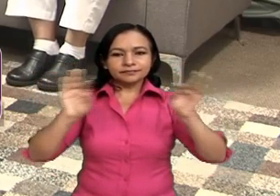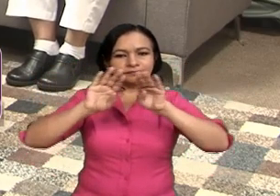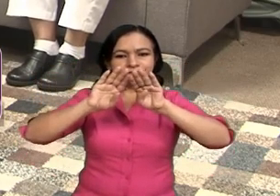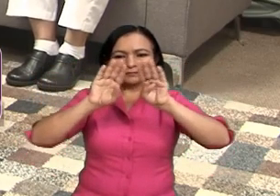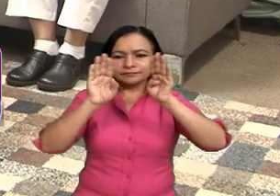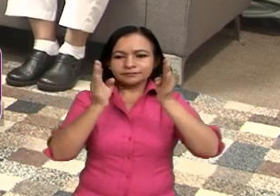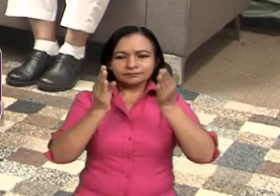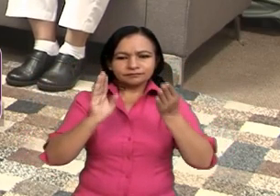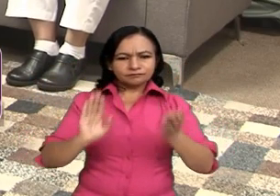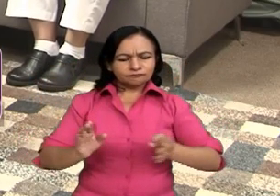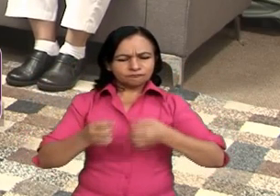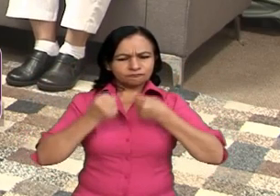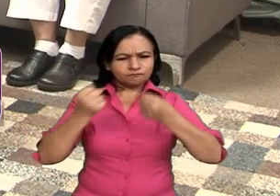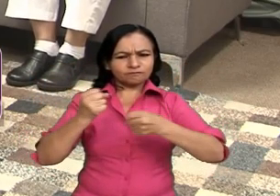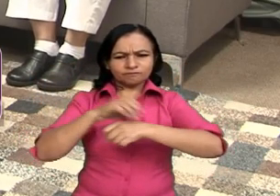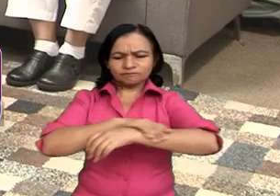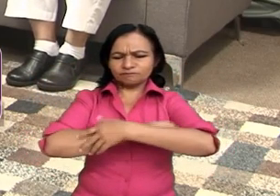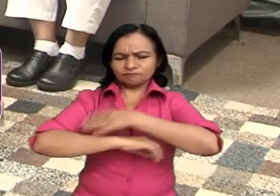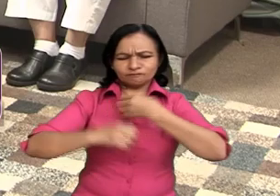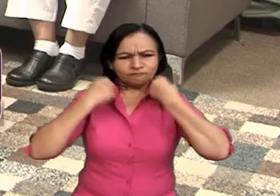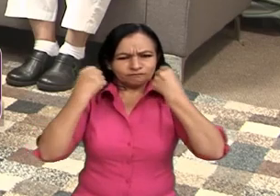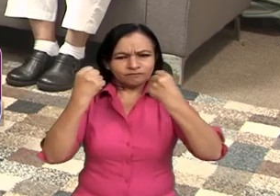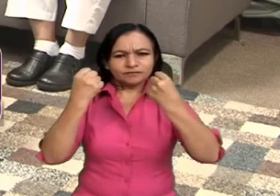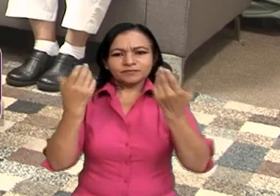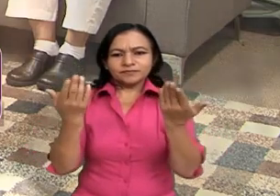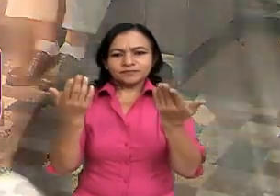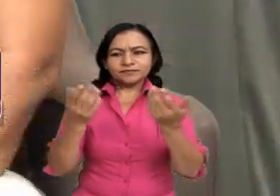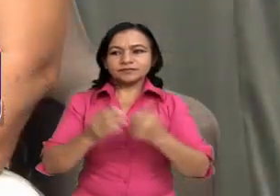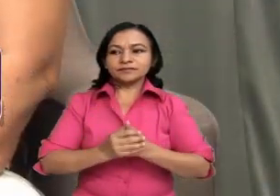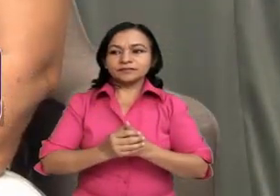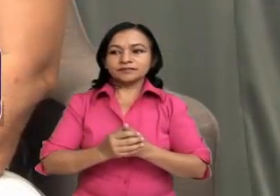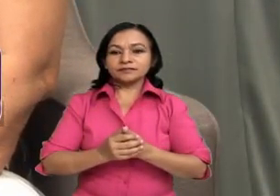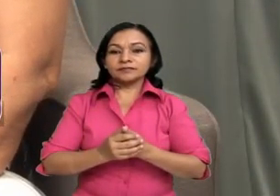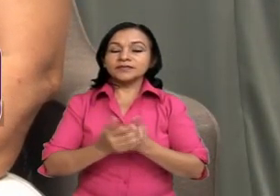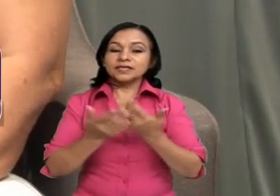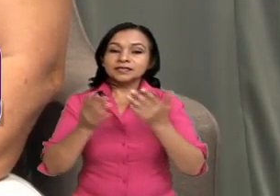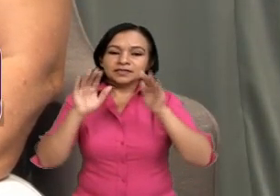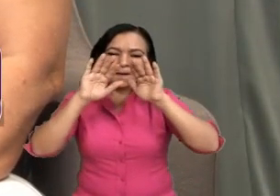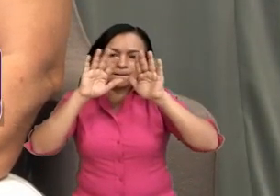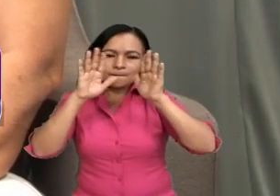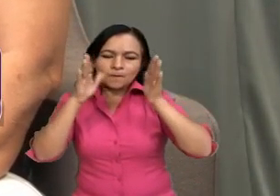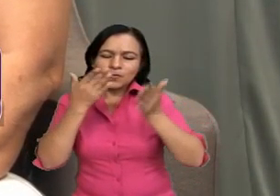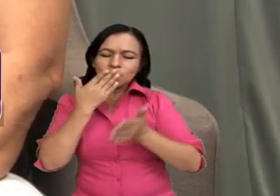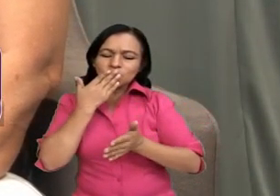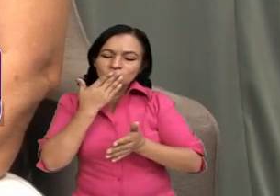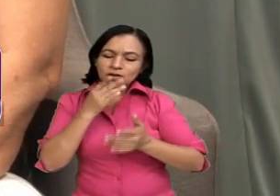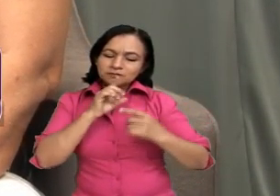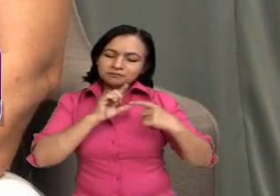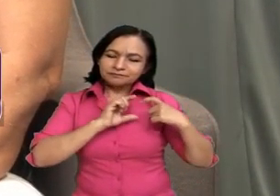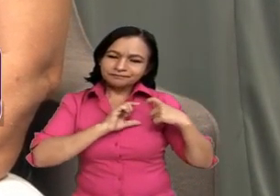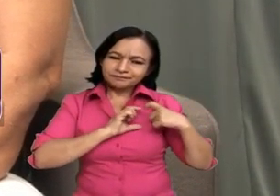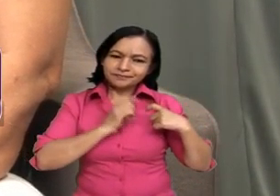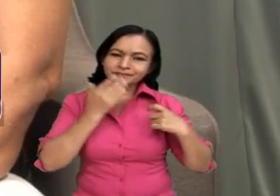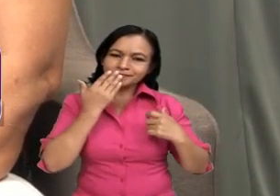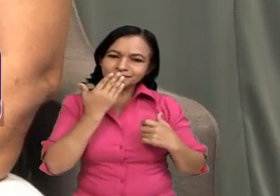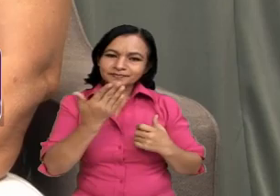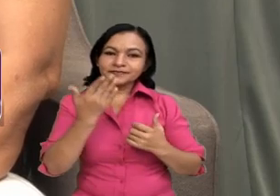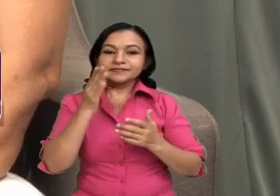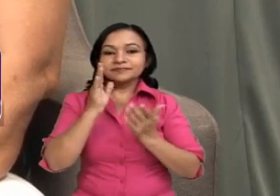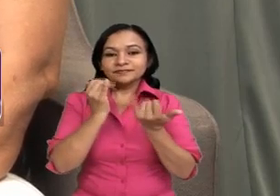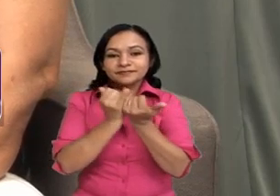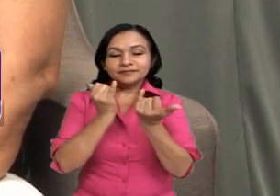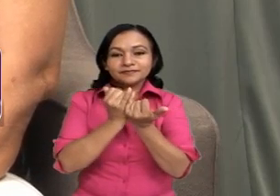somos atrevidas, indomables, pero sí somos muy tiernas. Y en ese sentido,